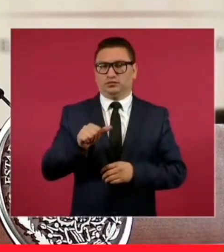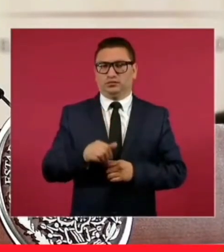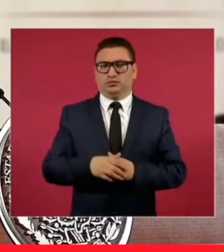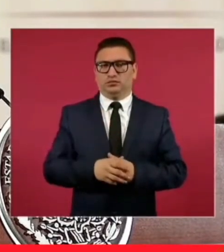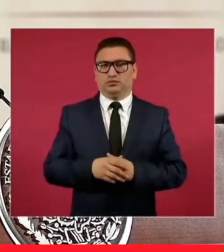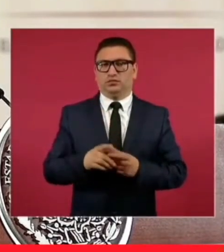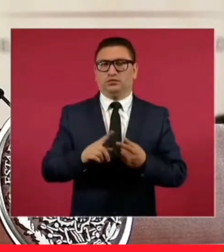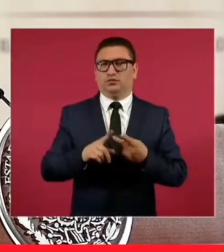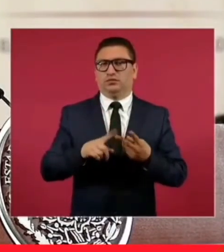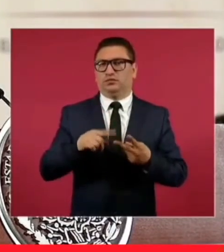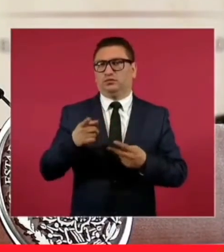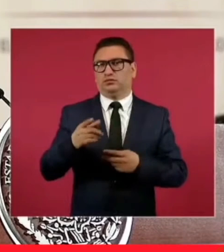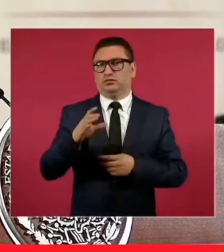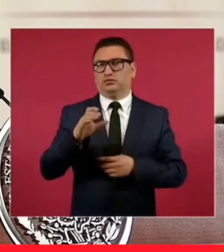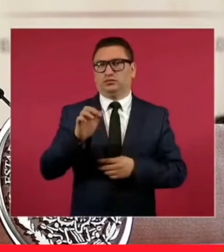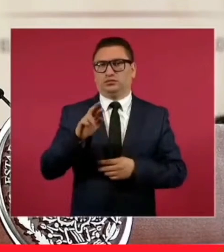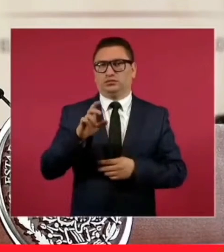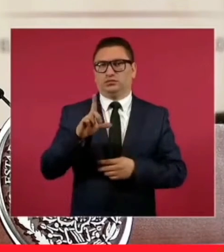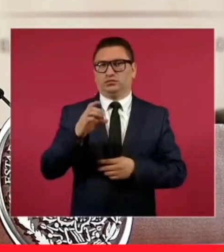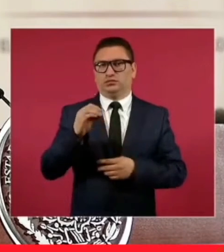o Carlos